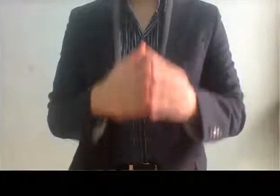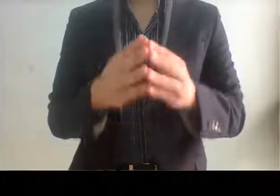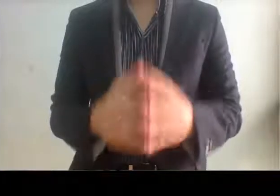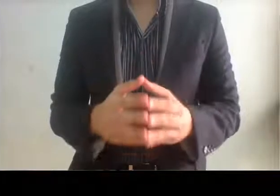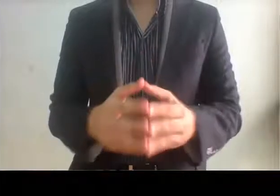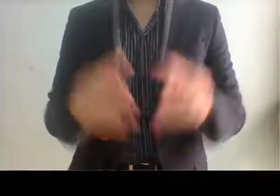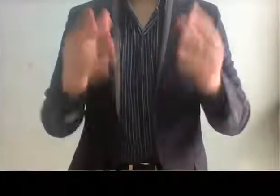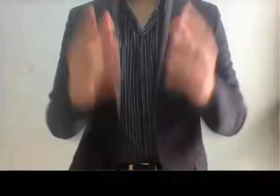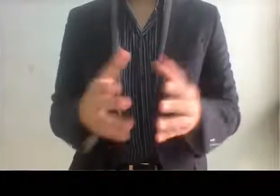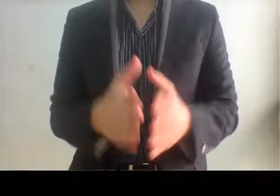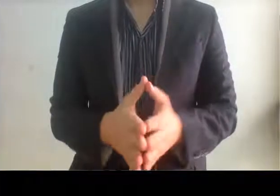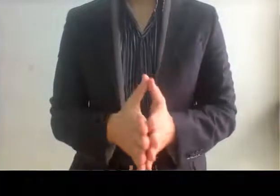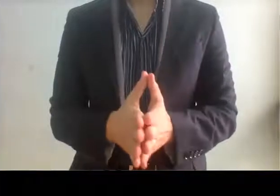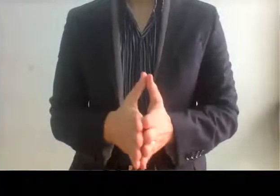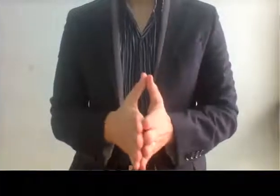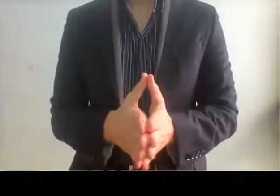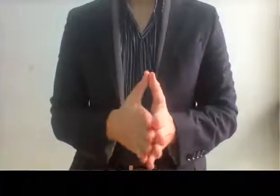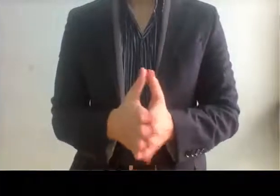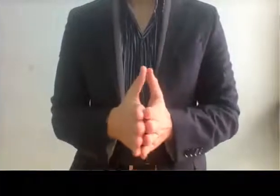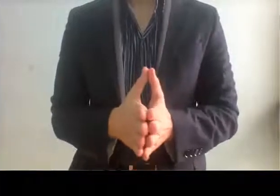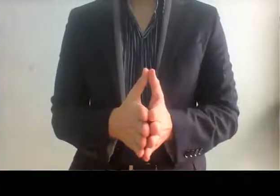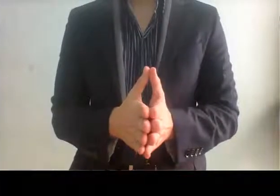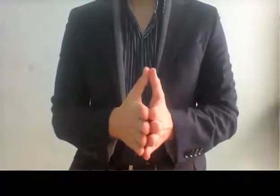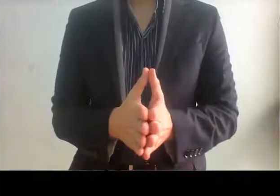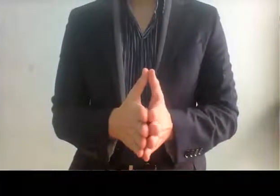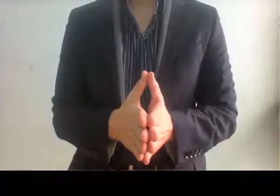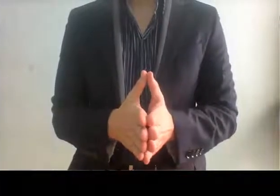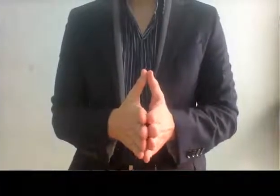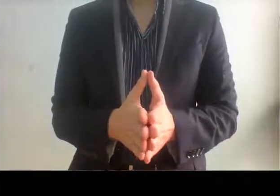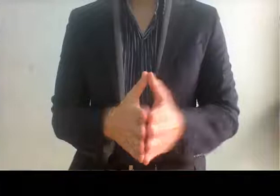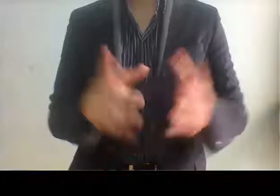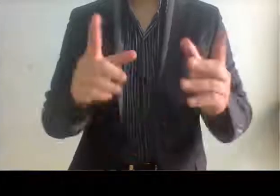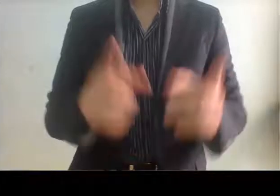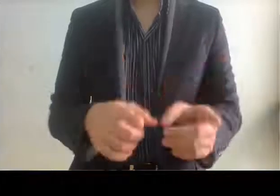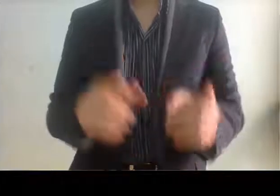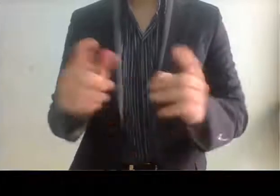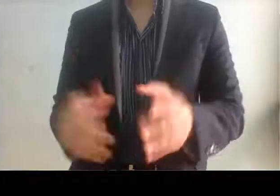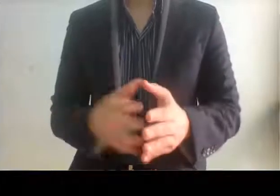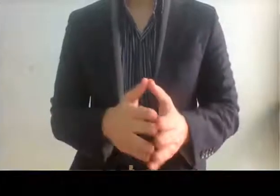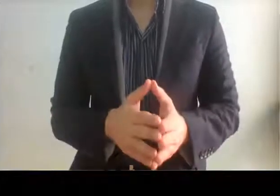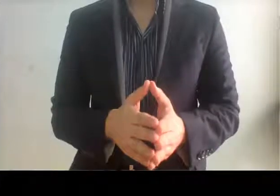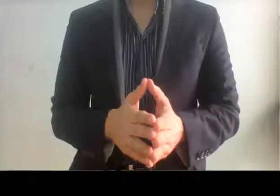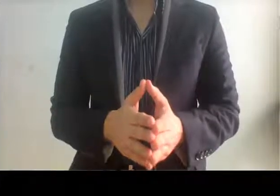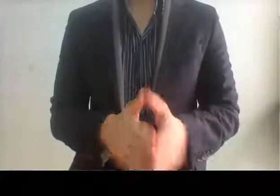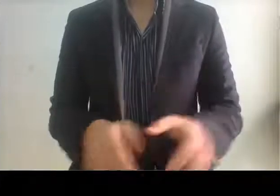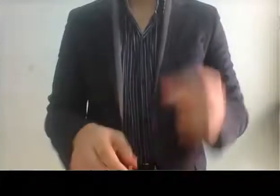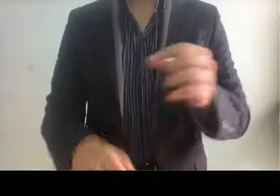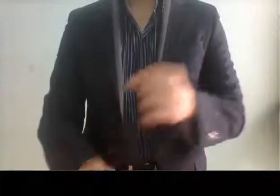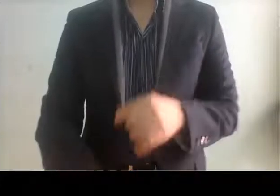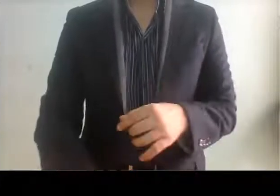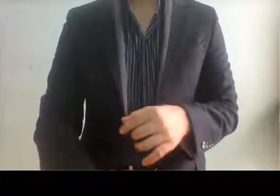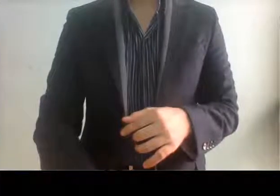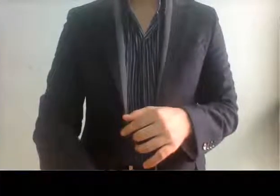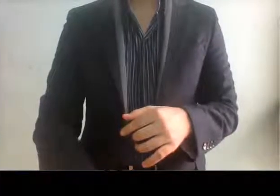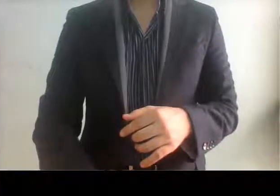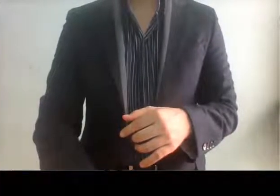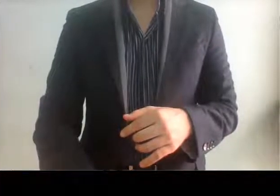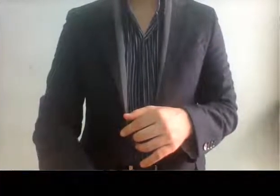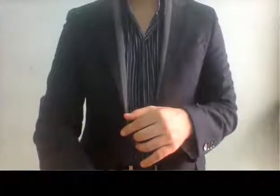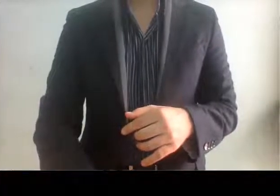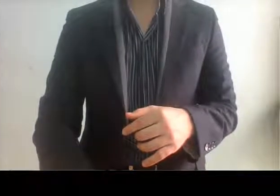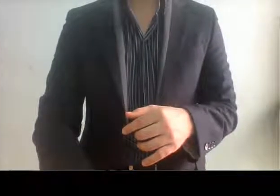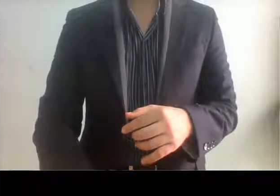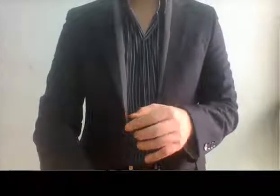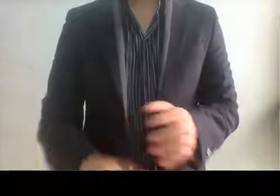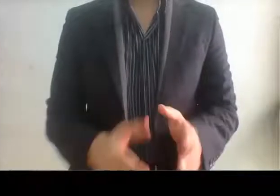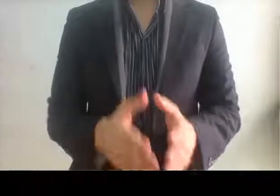el sello mexicano. ¿Y qué es lo que hace diferente a este tipo de elementos médicos con relación a los del extranjero? Lo que se mencionó precisamente